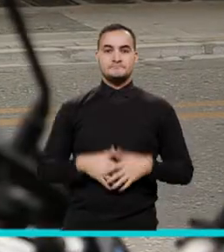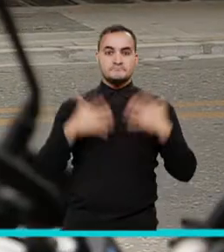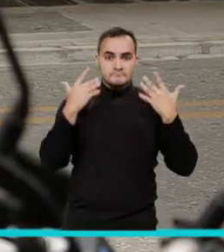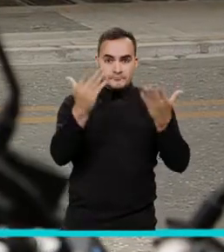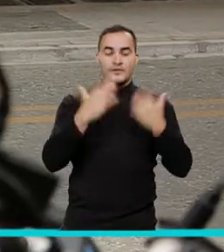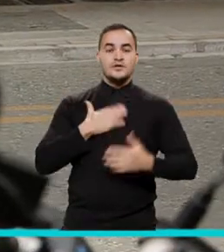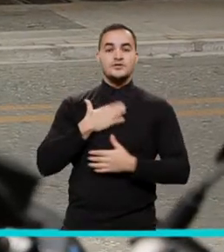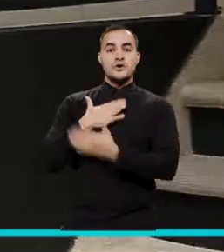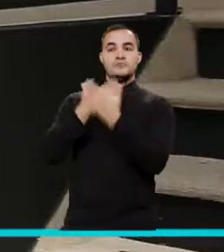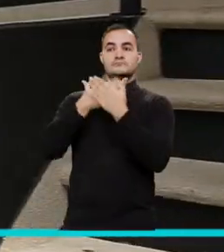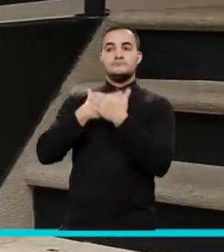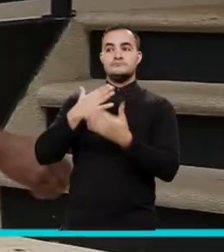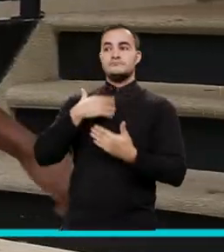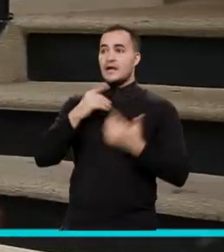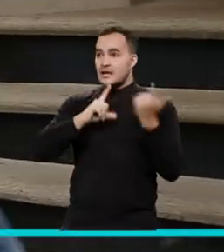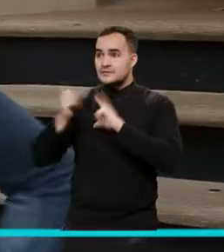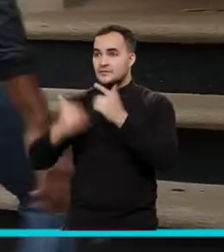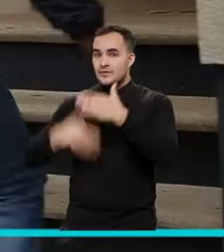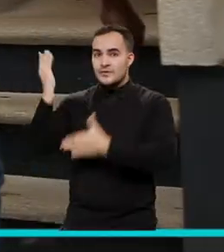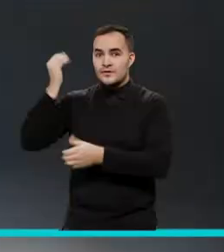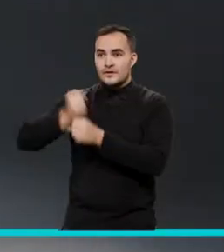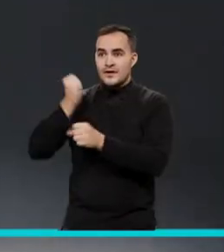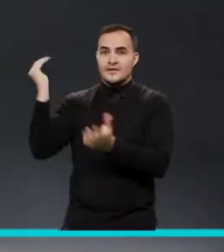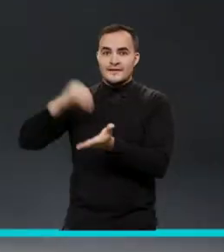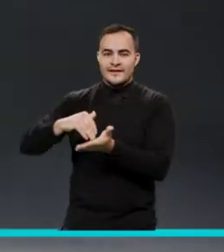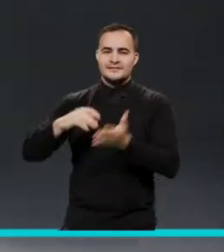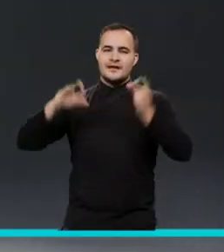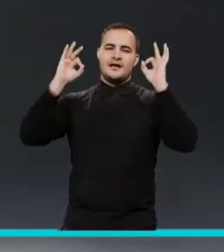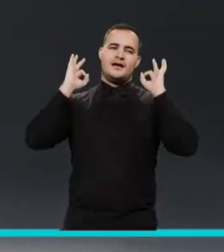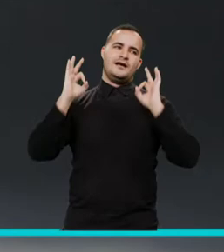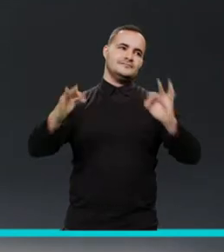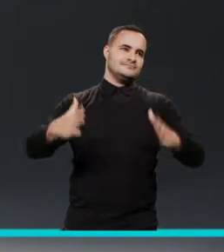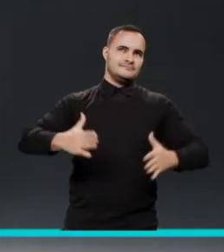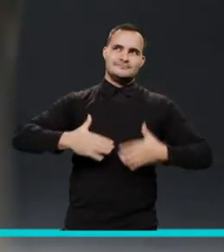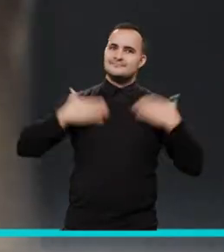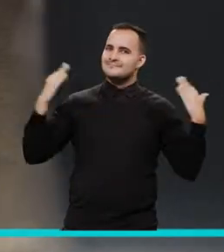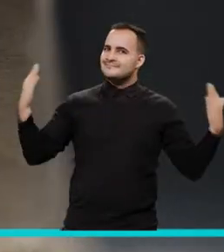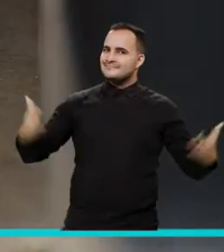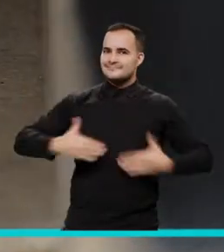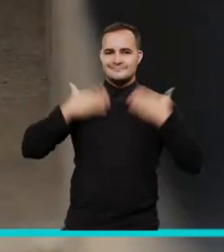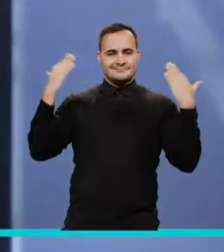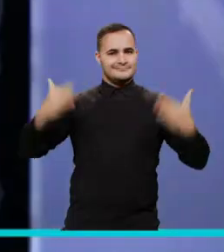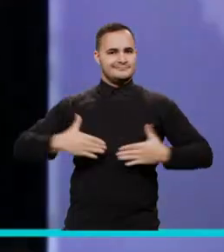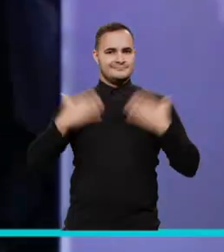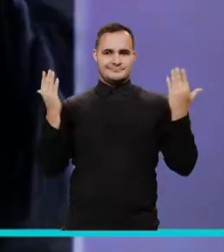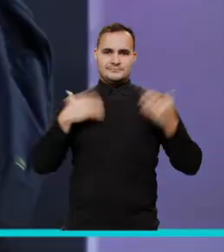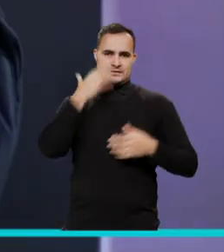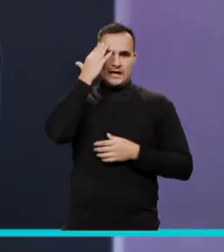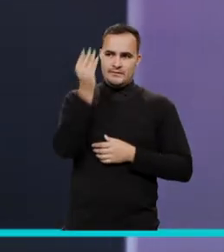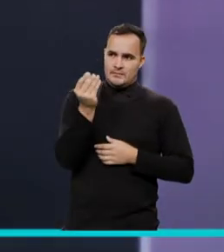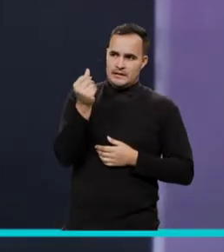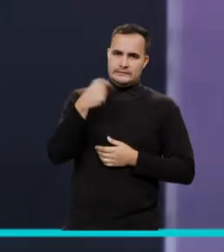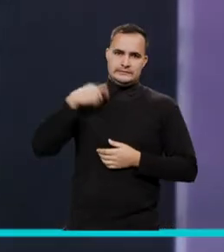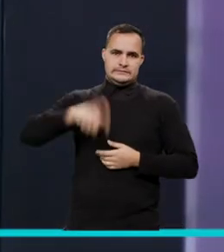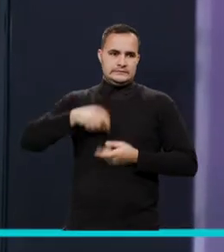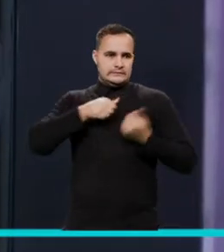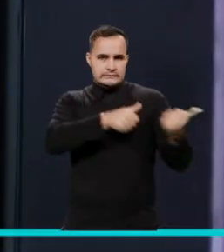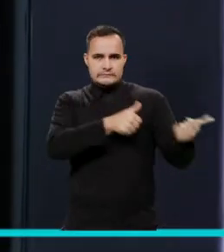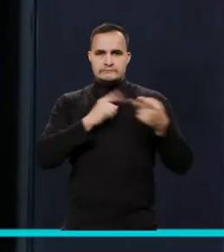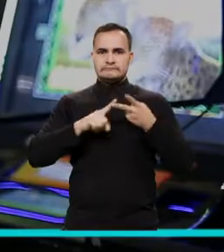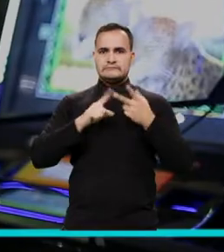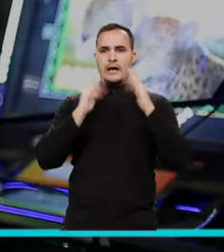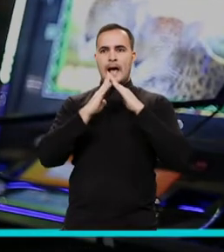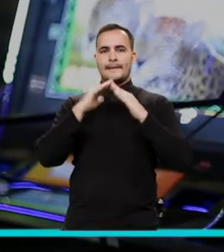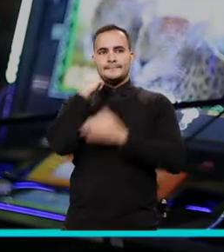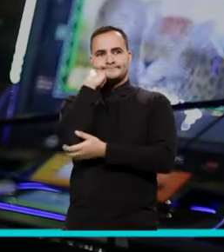Cuando me dieron la noticia de que regresaba pues a trabajar, fue la alegría más grande porque ya eran ingresos, ya eran estar sentado en la